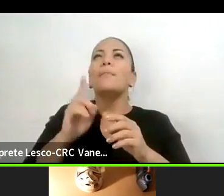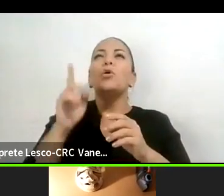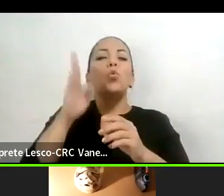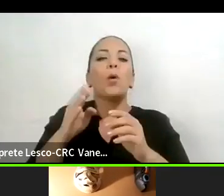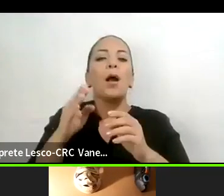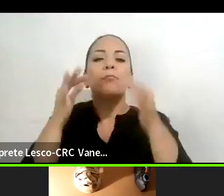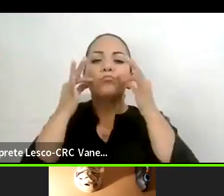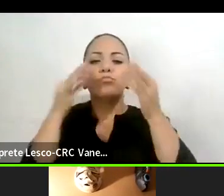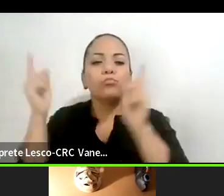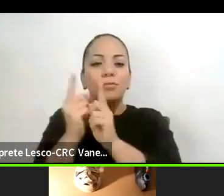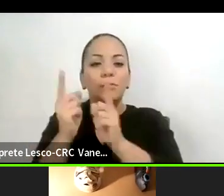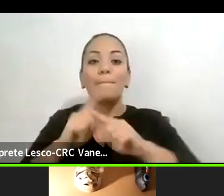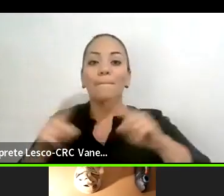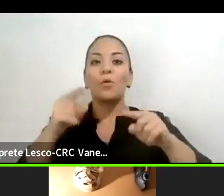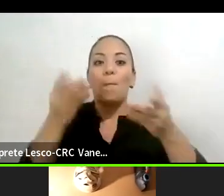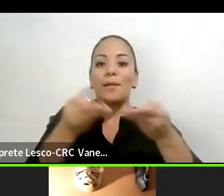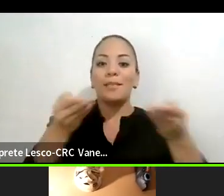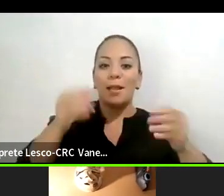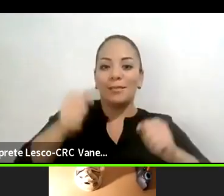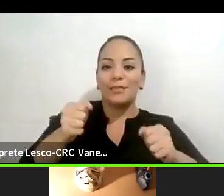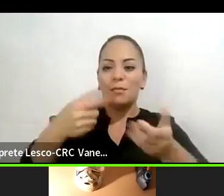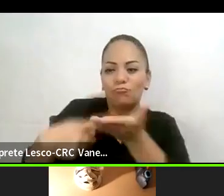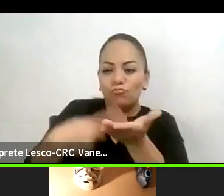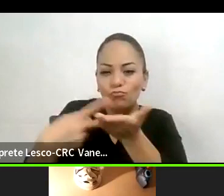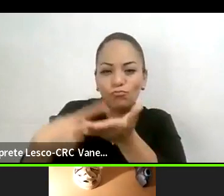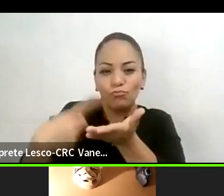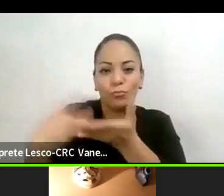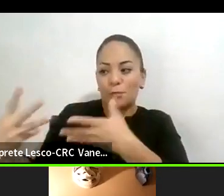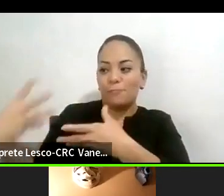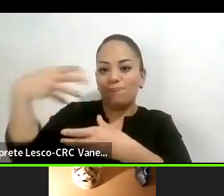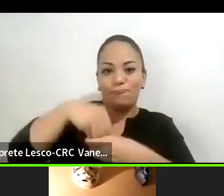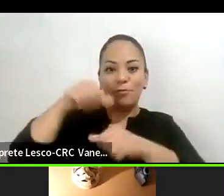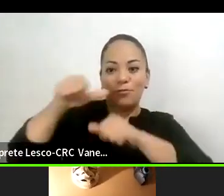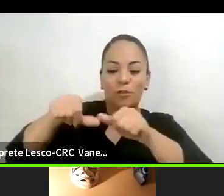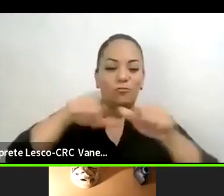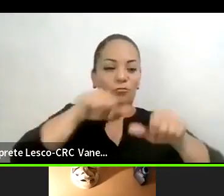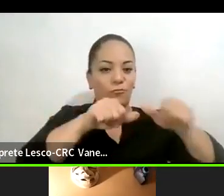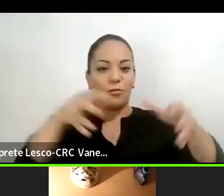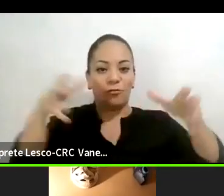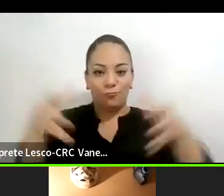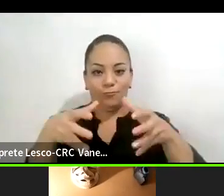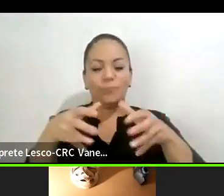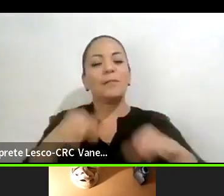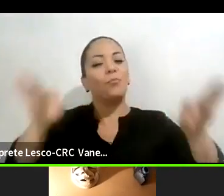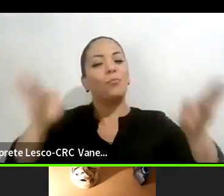El material condensa diferentes esfuerzos y me parece que eso es importante.